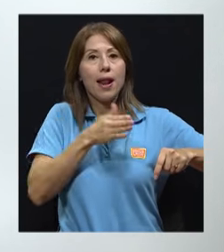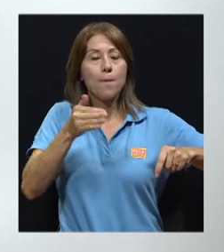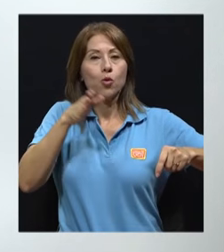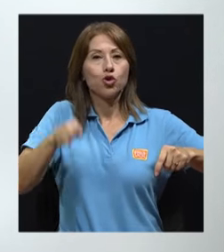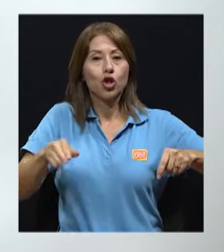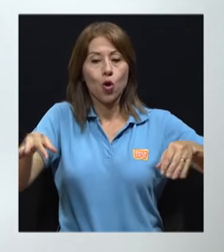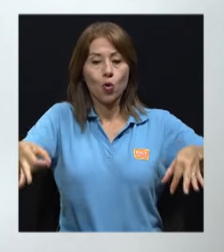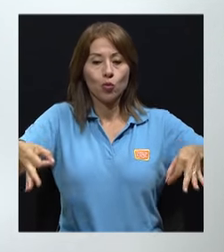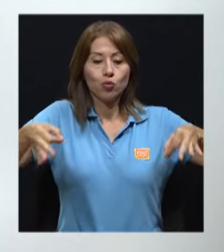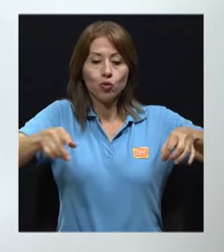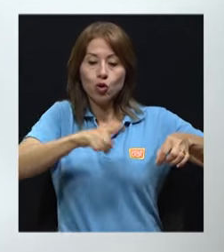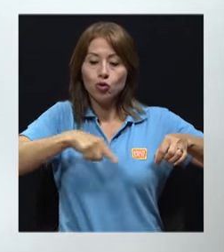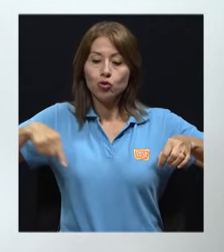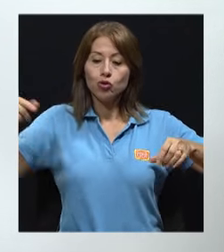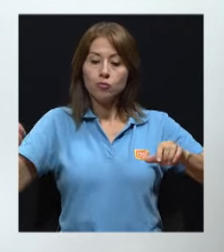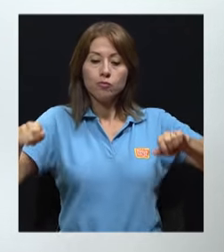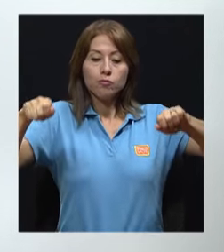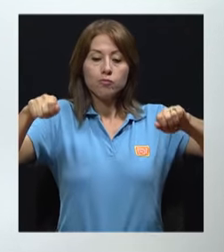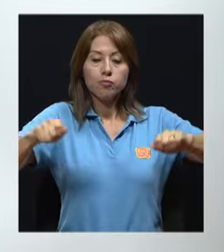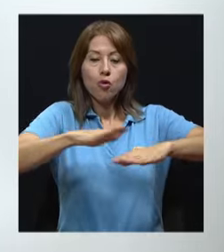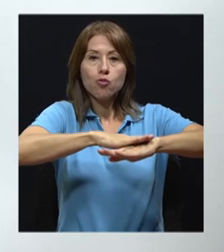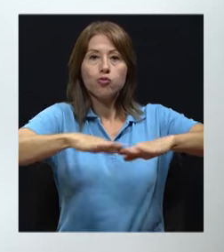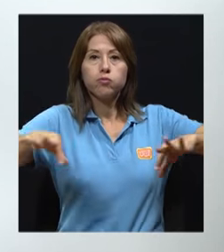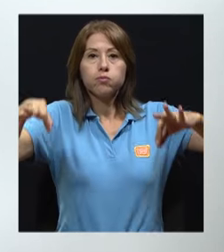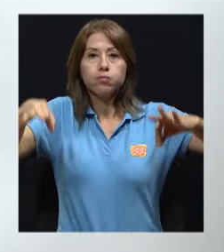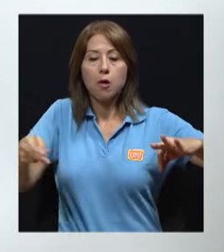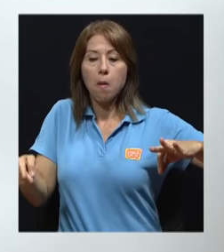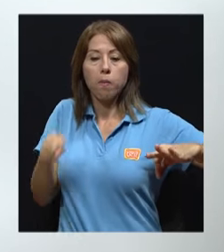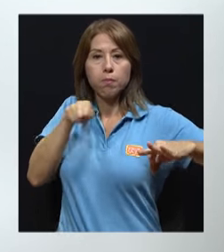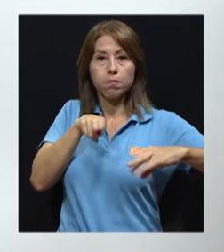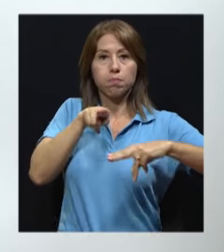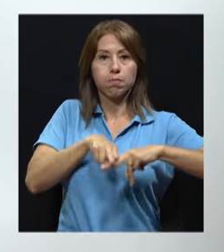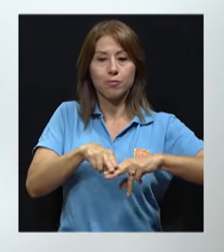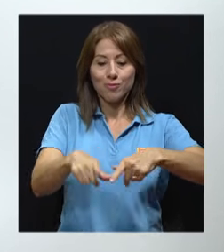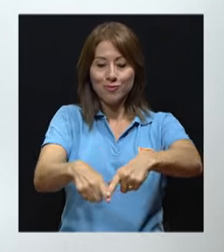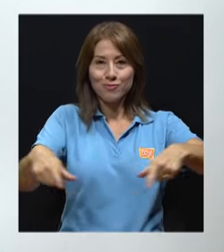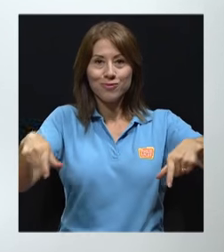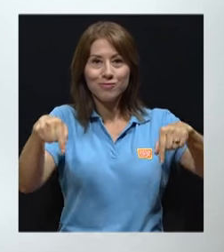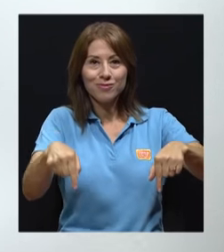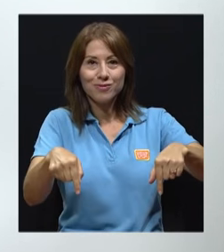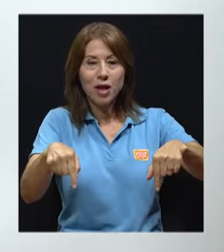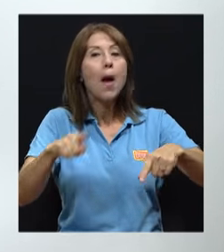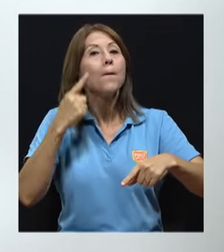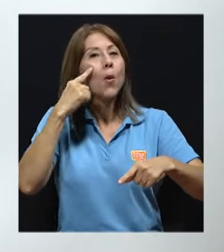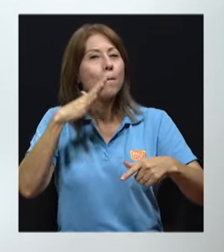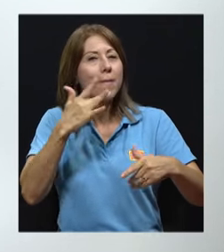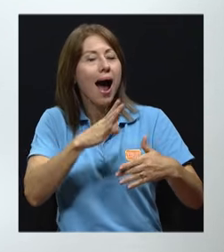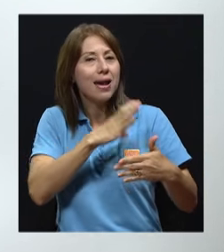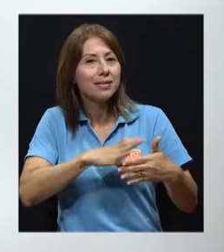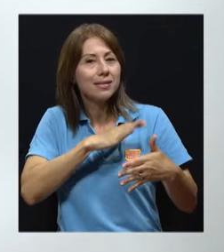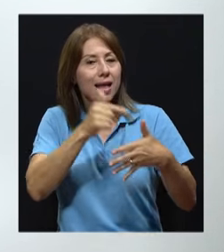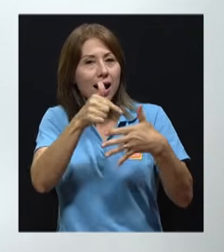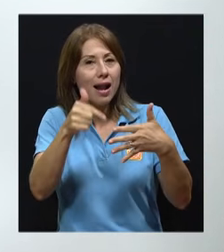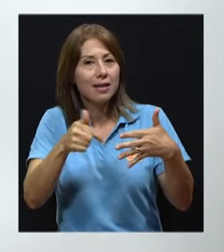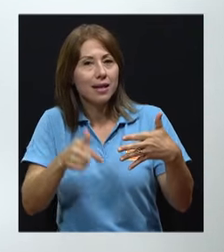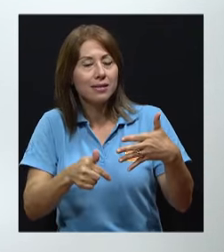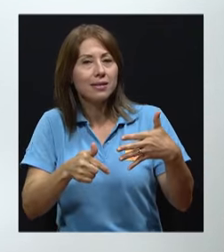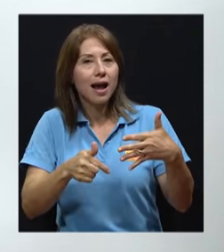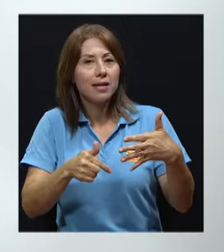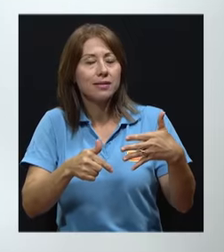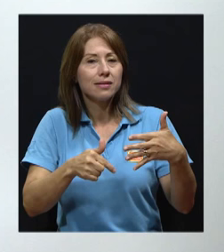que el músico se sienta sobre un arco para sostener el teclado muy con similares o iguales